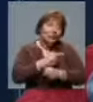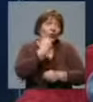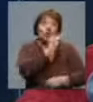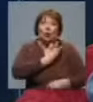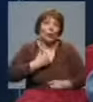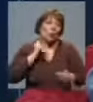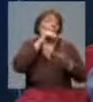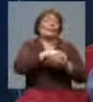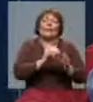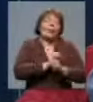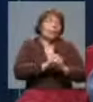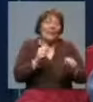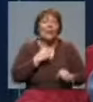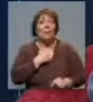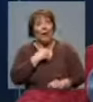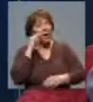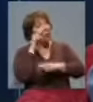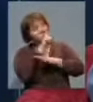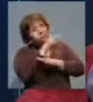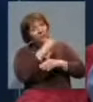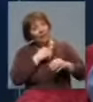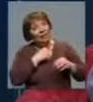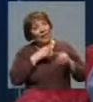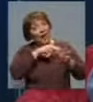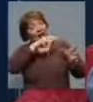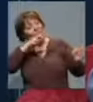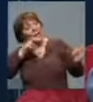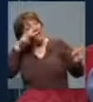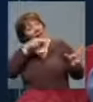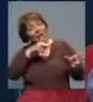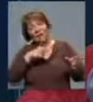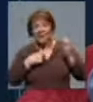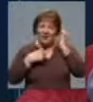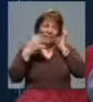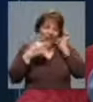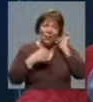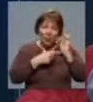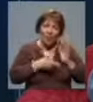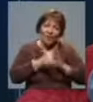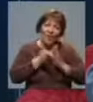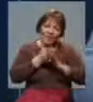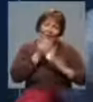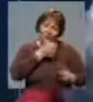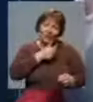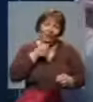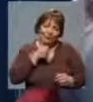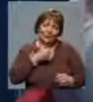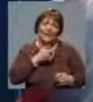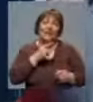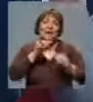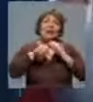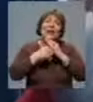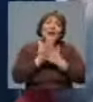de otro gobierno verdad pero este apuesto a que esto se va a ir solucionando más el